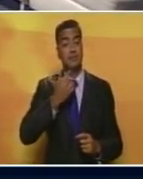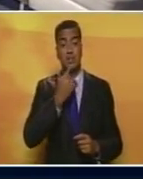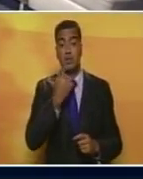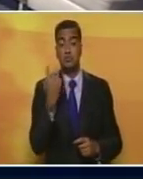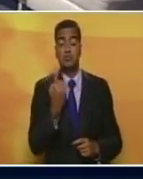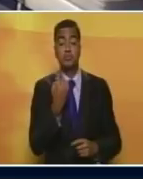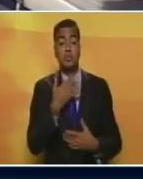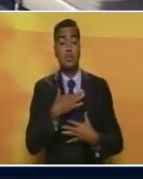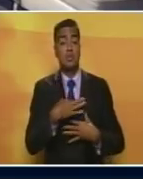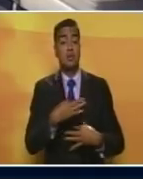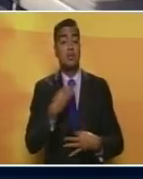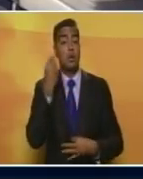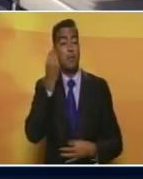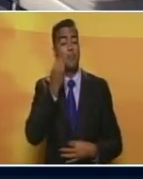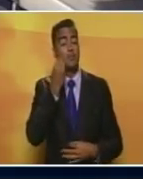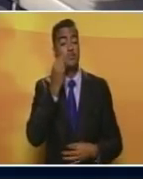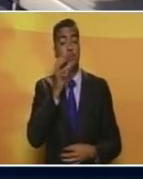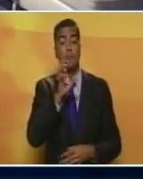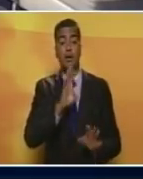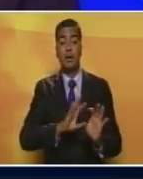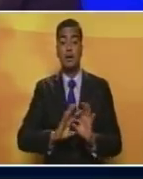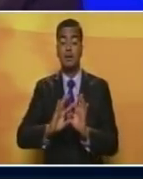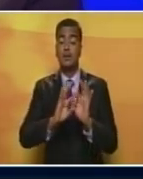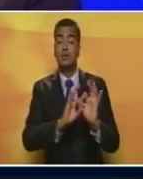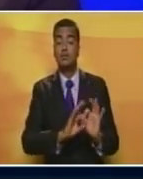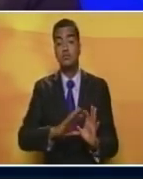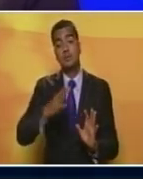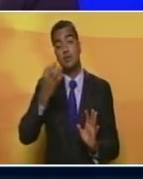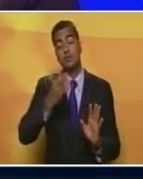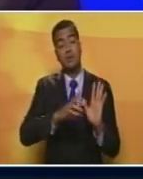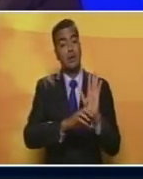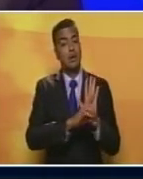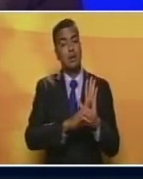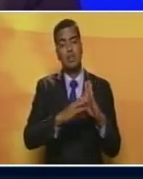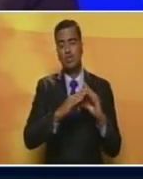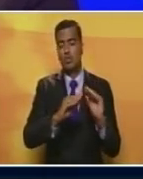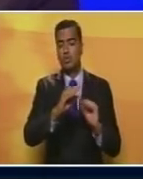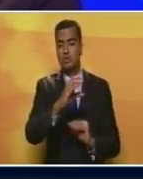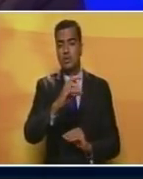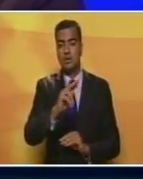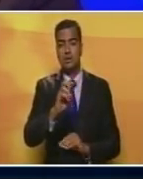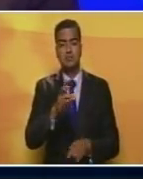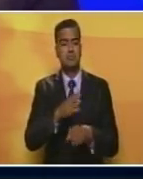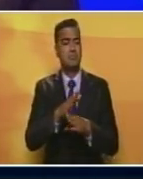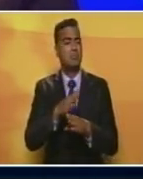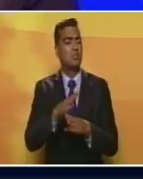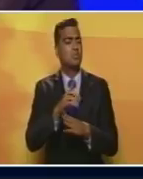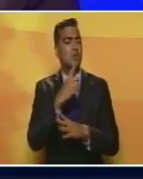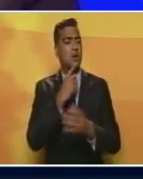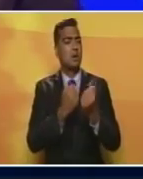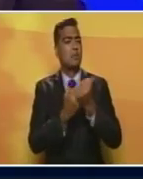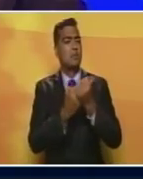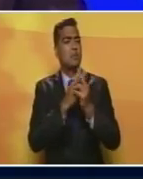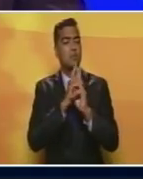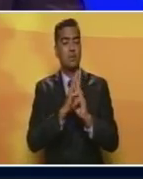rato estén posponiendo la posibilidad de una firma de acuerdo. Ante la posibilidad de que algunos países desconozcan los resultados